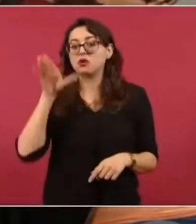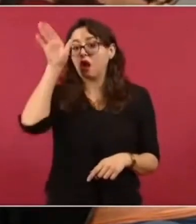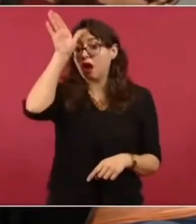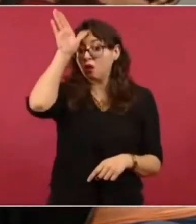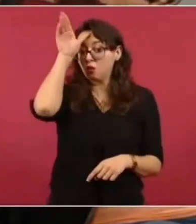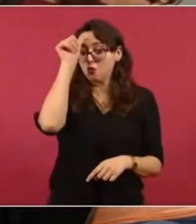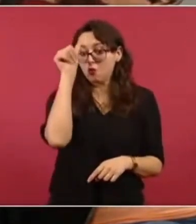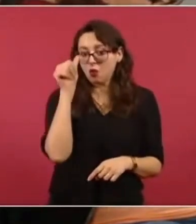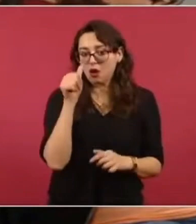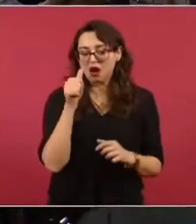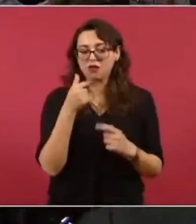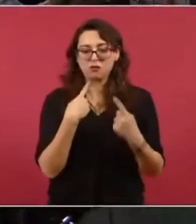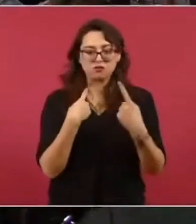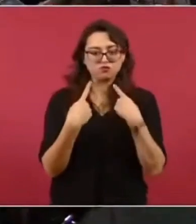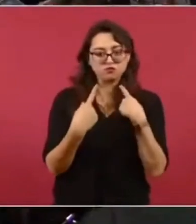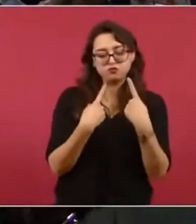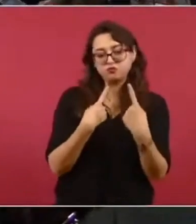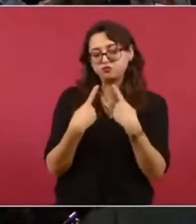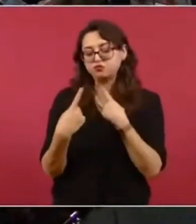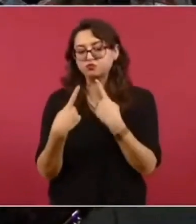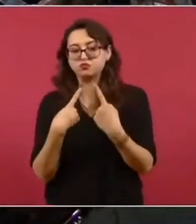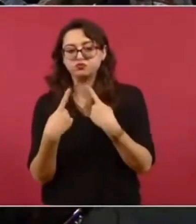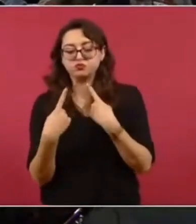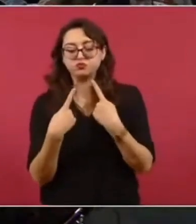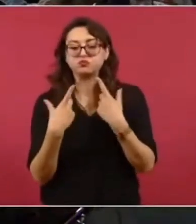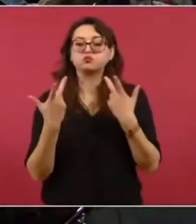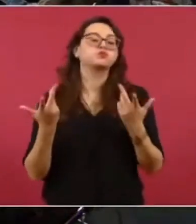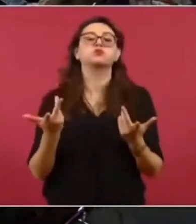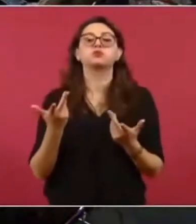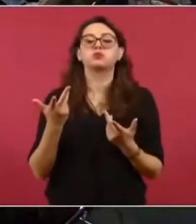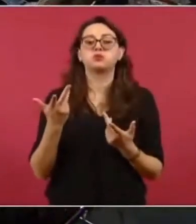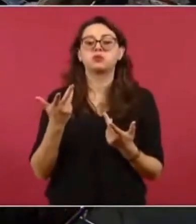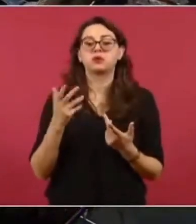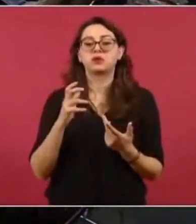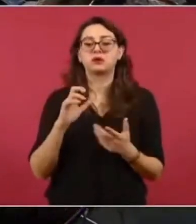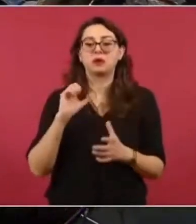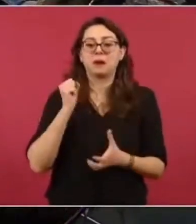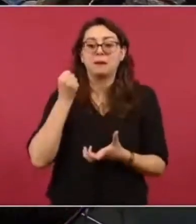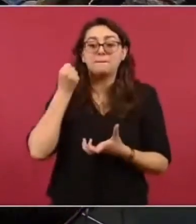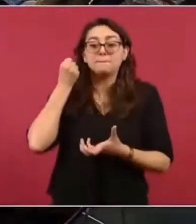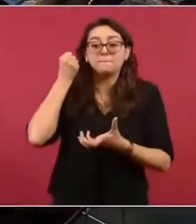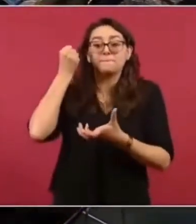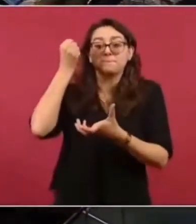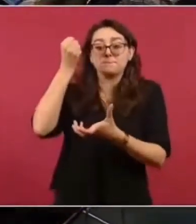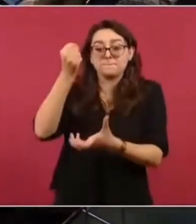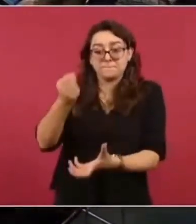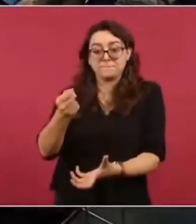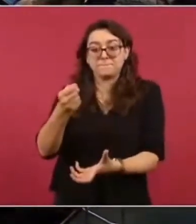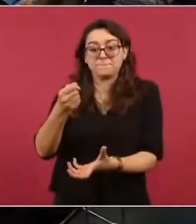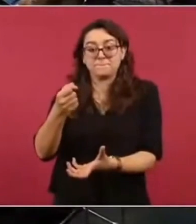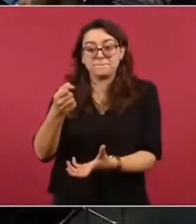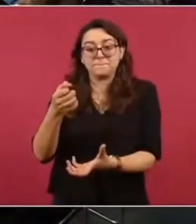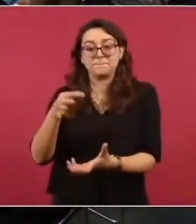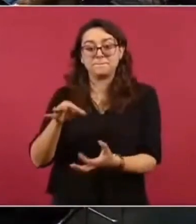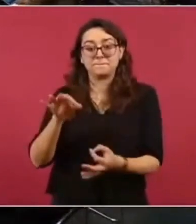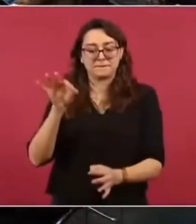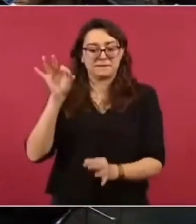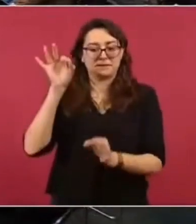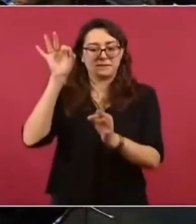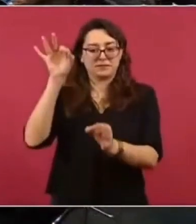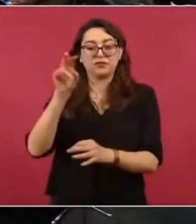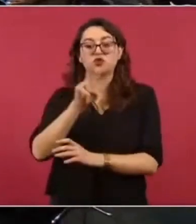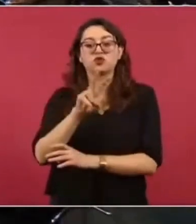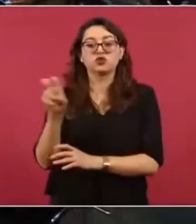fronteras, donde aporta prácticamente recursos el gobierno de Chihuahua a través de este documento que presentó en la Cámara de Diputados, de